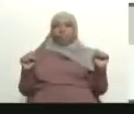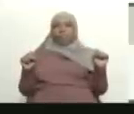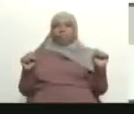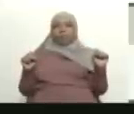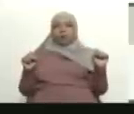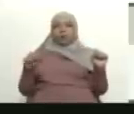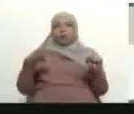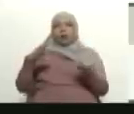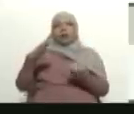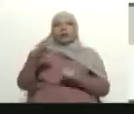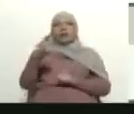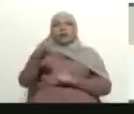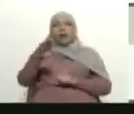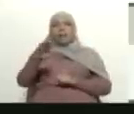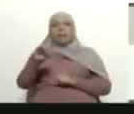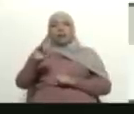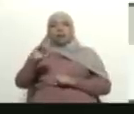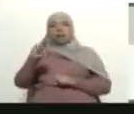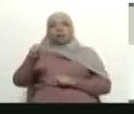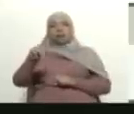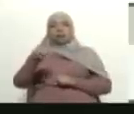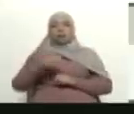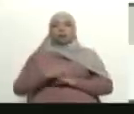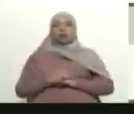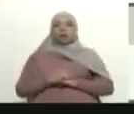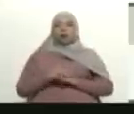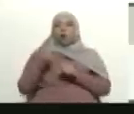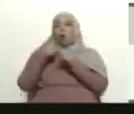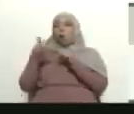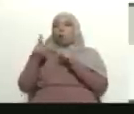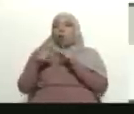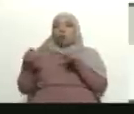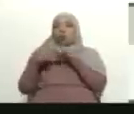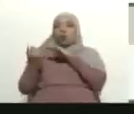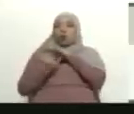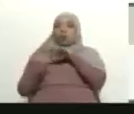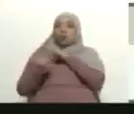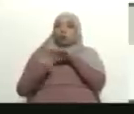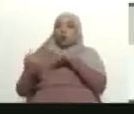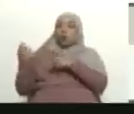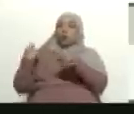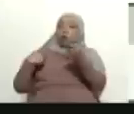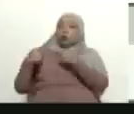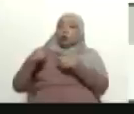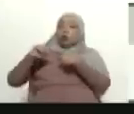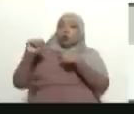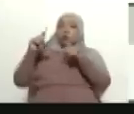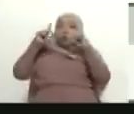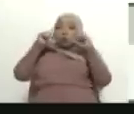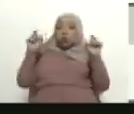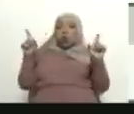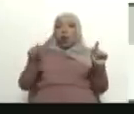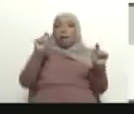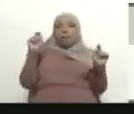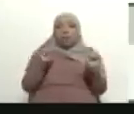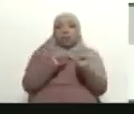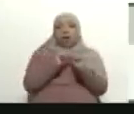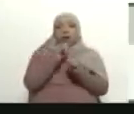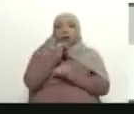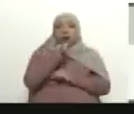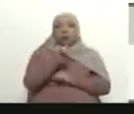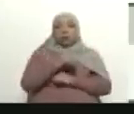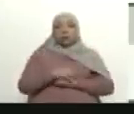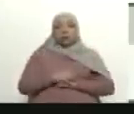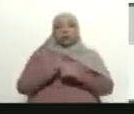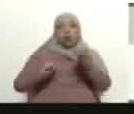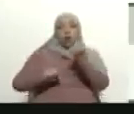SEBIN, DIGESIN, los cuerpos de inteligencia y de operaciones especiales de